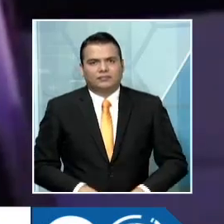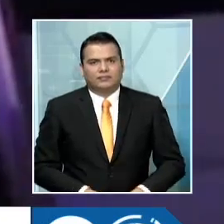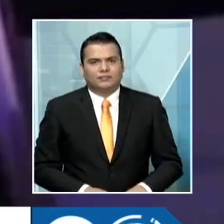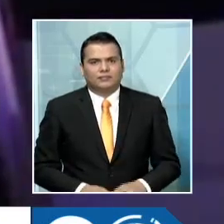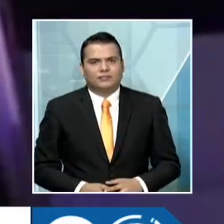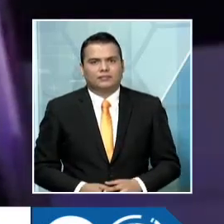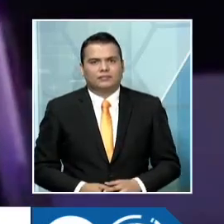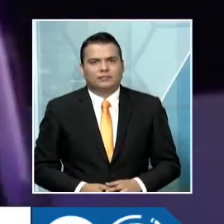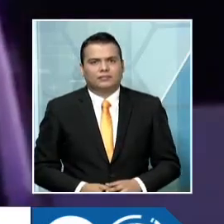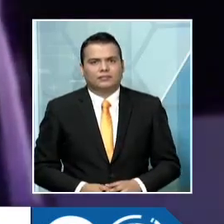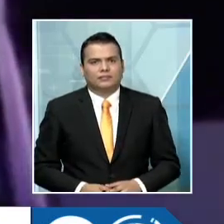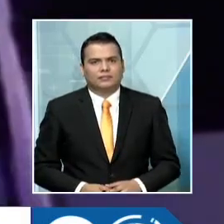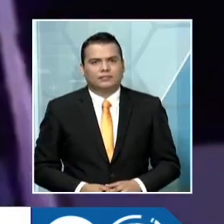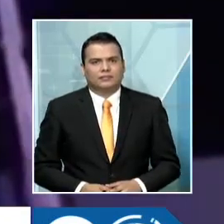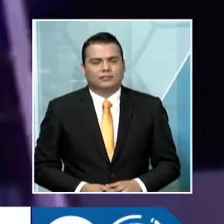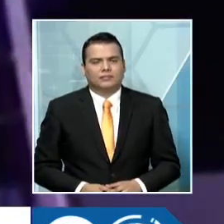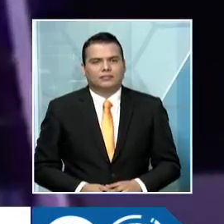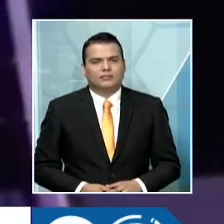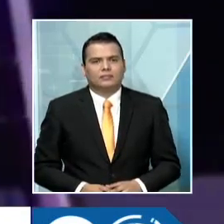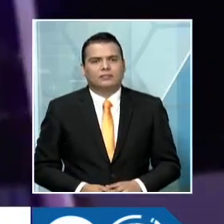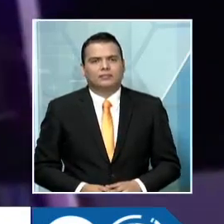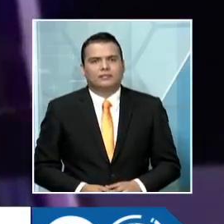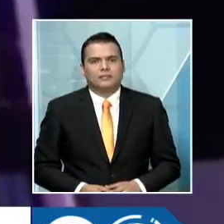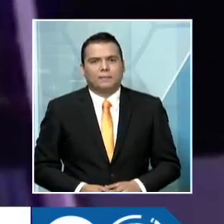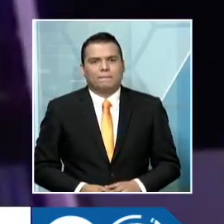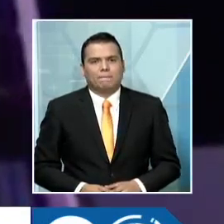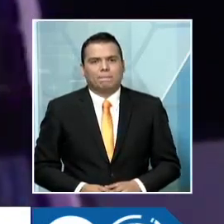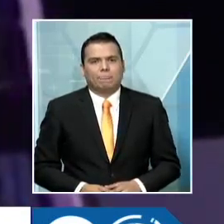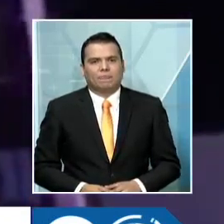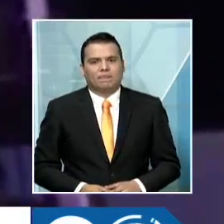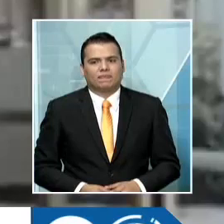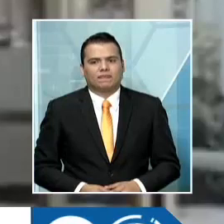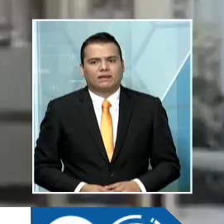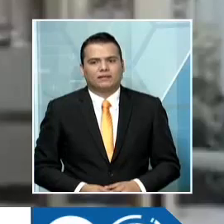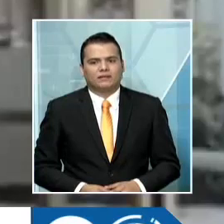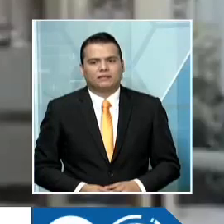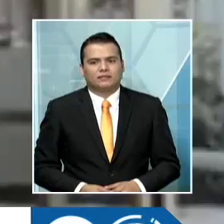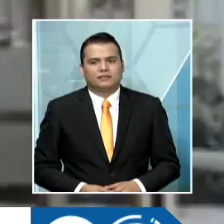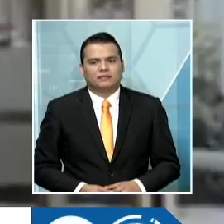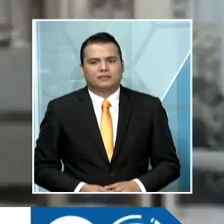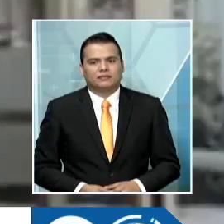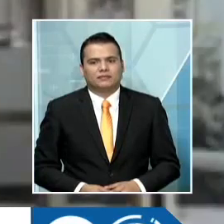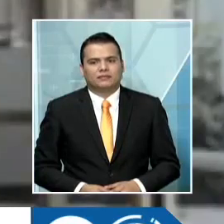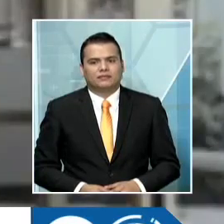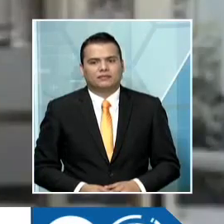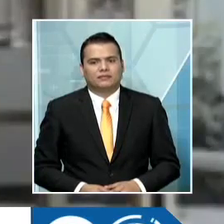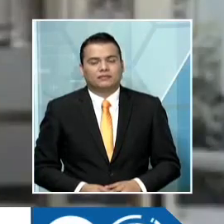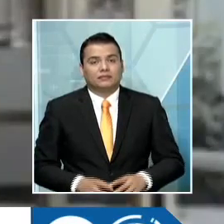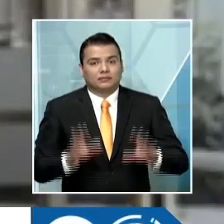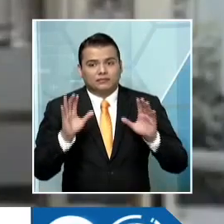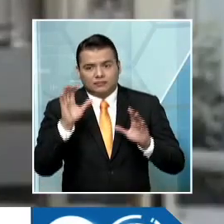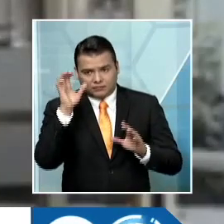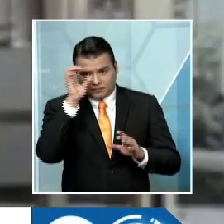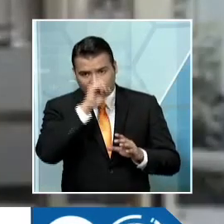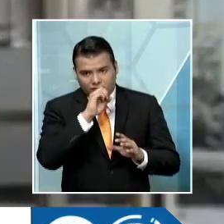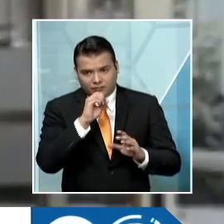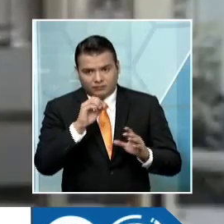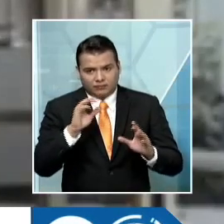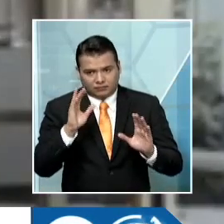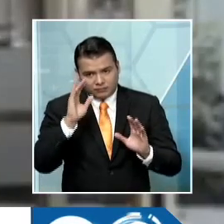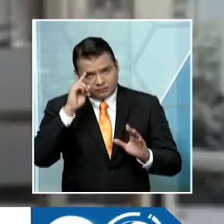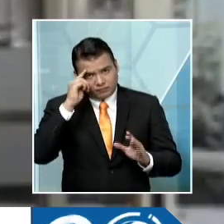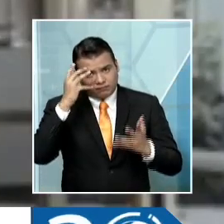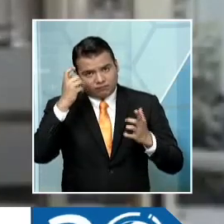Buenaventura, si me jode mucho, te llevo a la casa de pique. Una de mis labores es hacer que haya